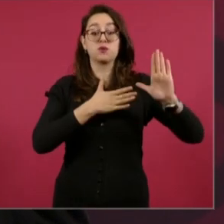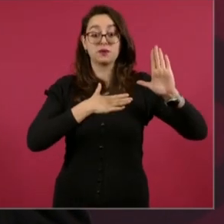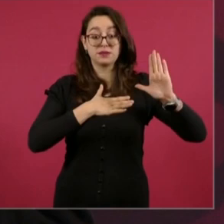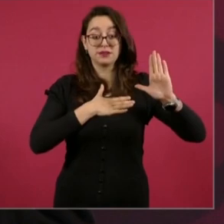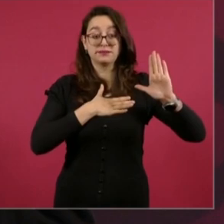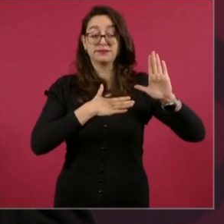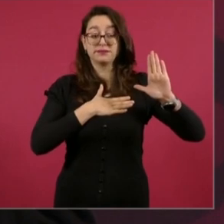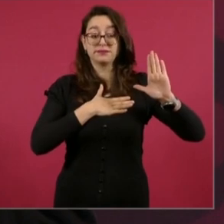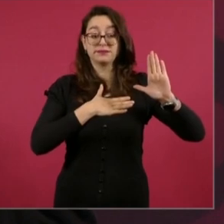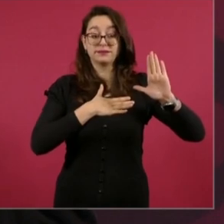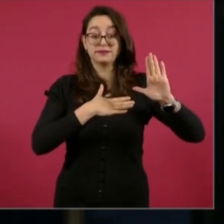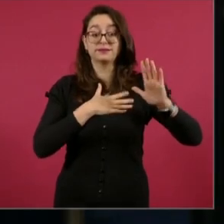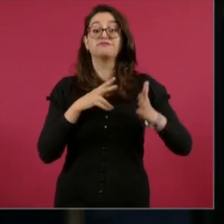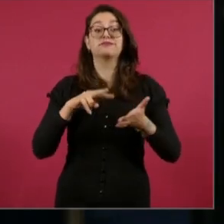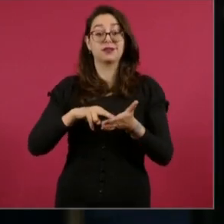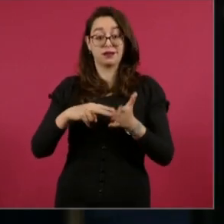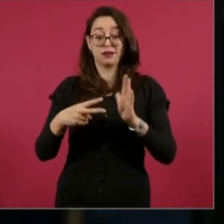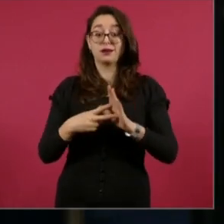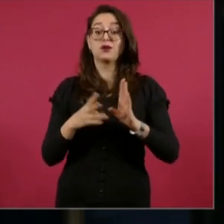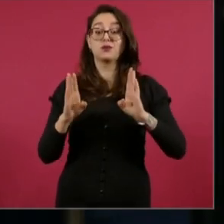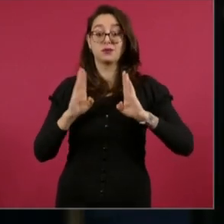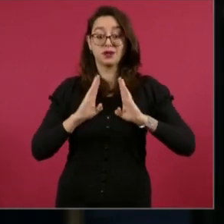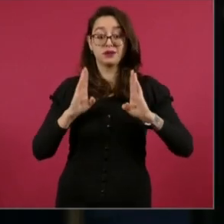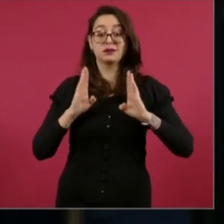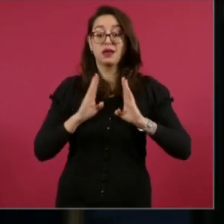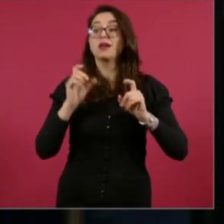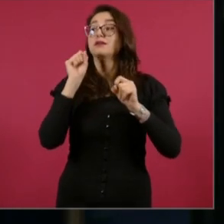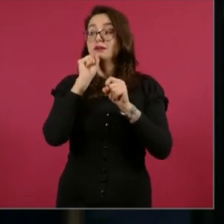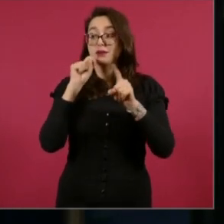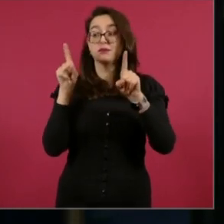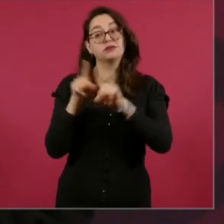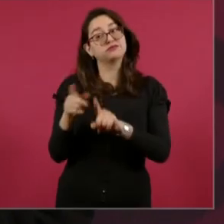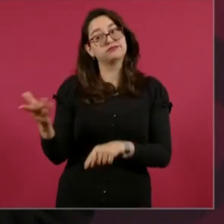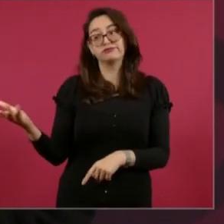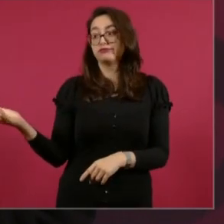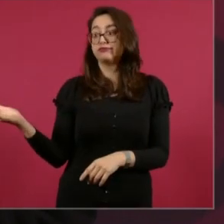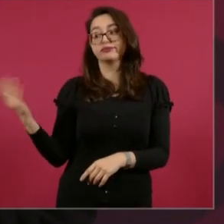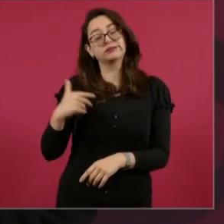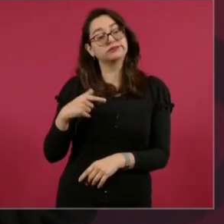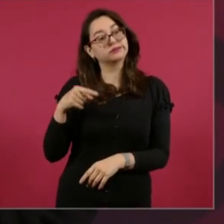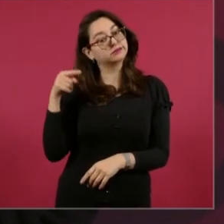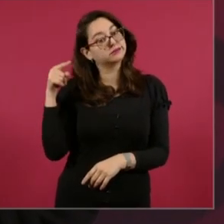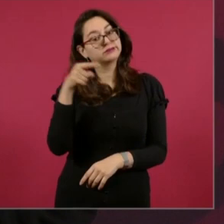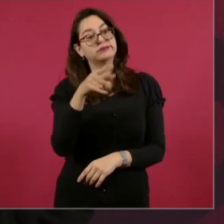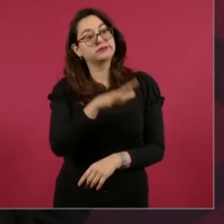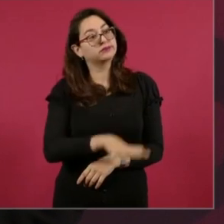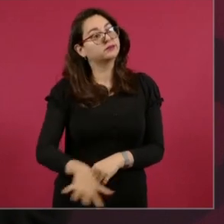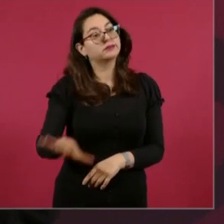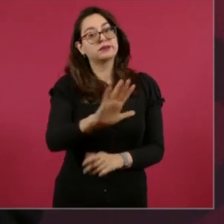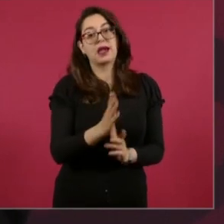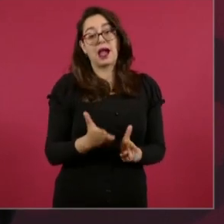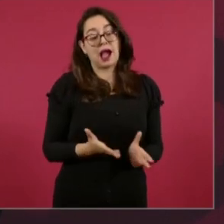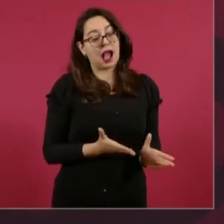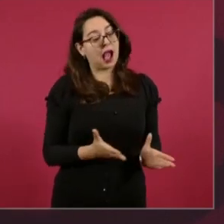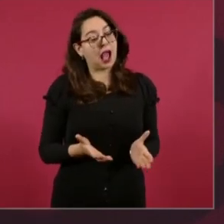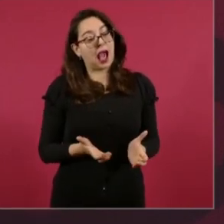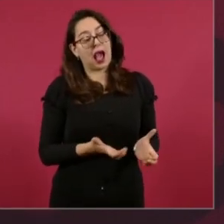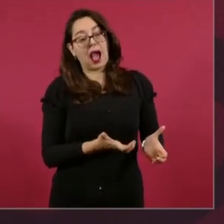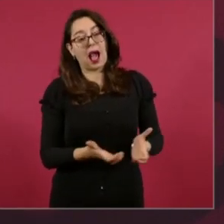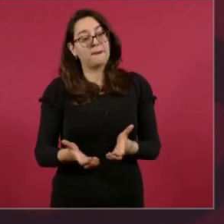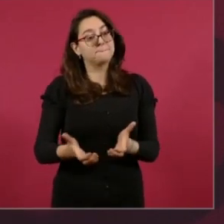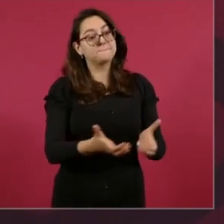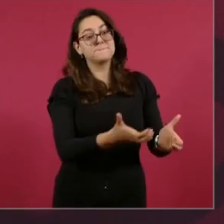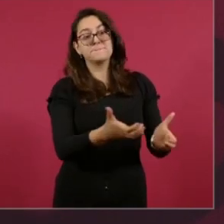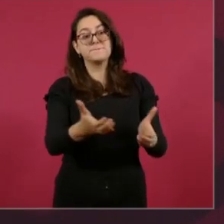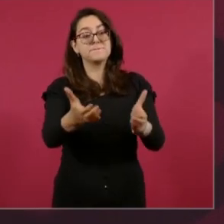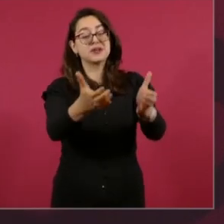los ingenieros militares van a reparar, que está en mal estado, todo el camino